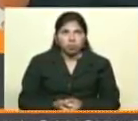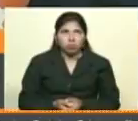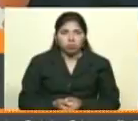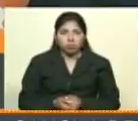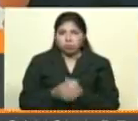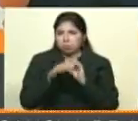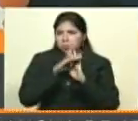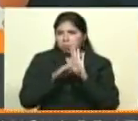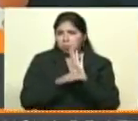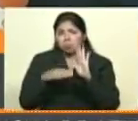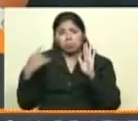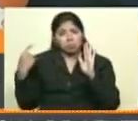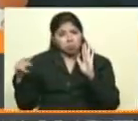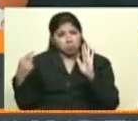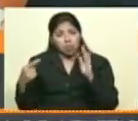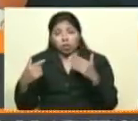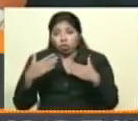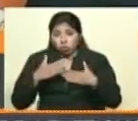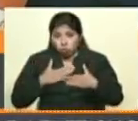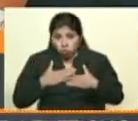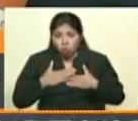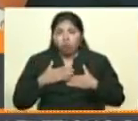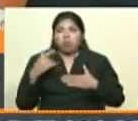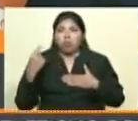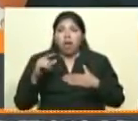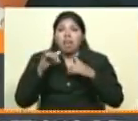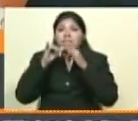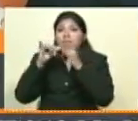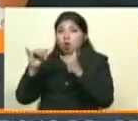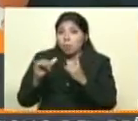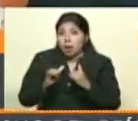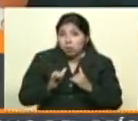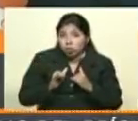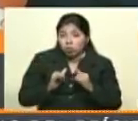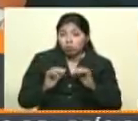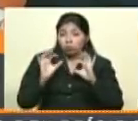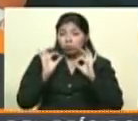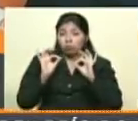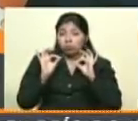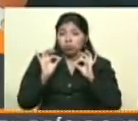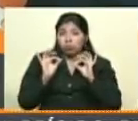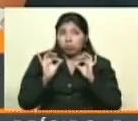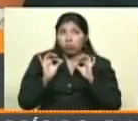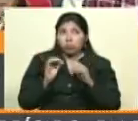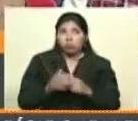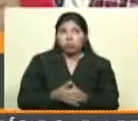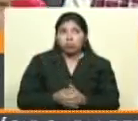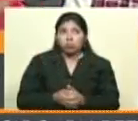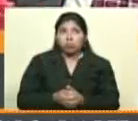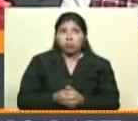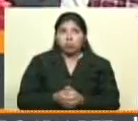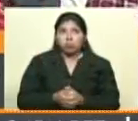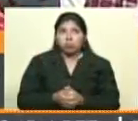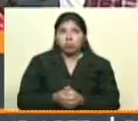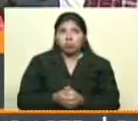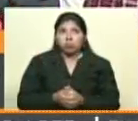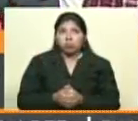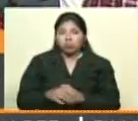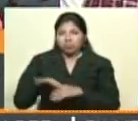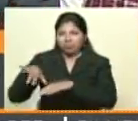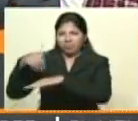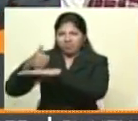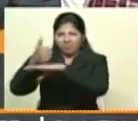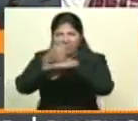faculta. Yo tengo muy buena información de que por debajo, en los órganos burocráticos de